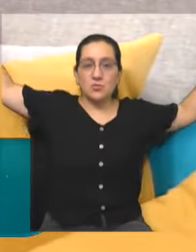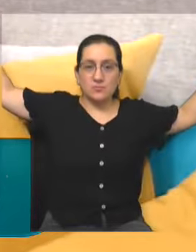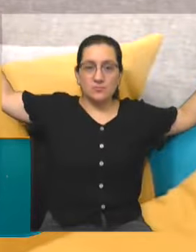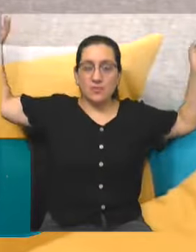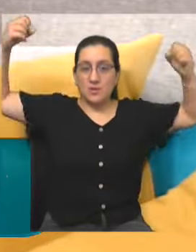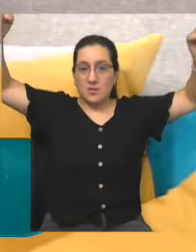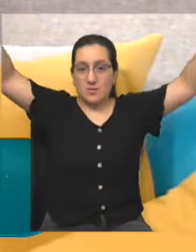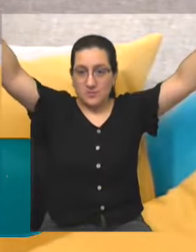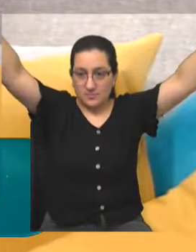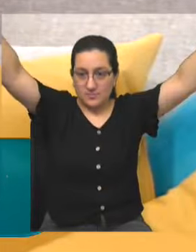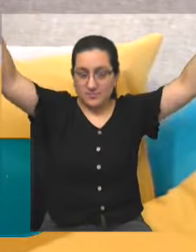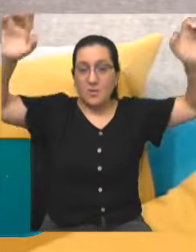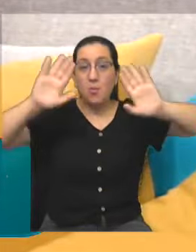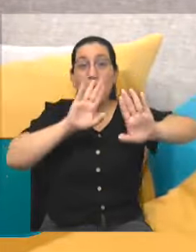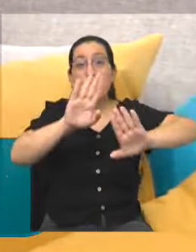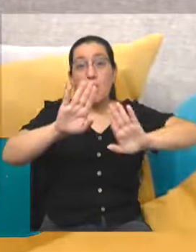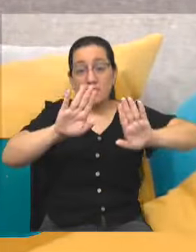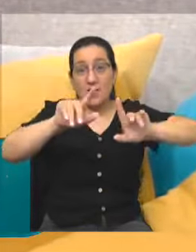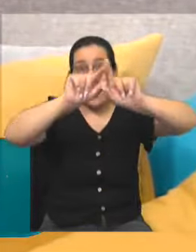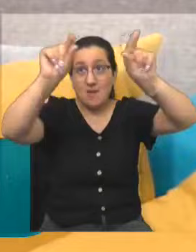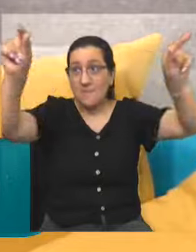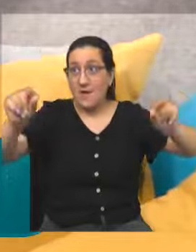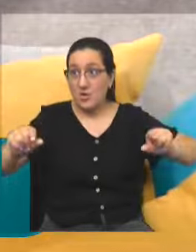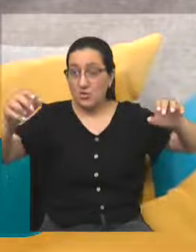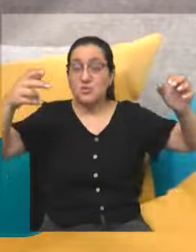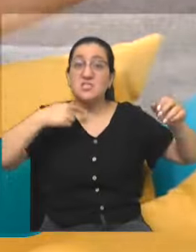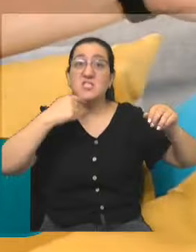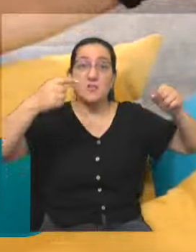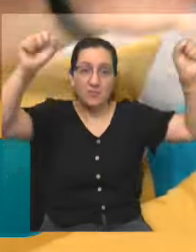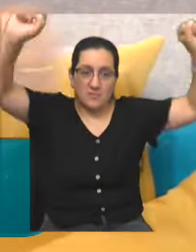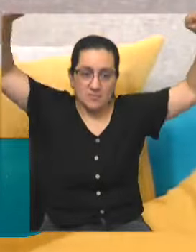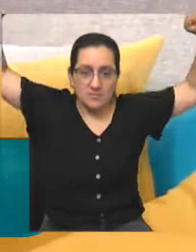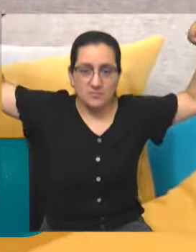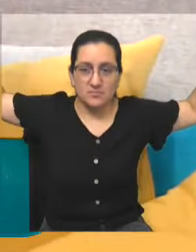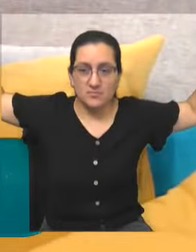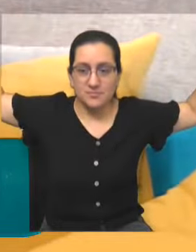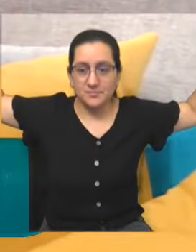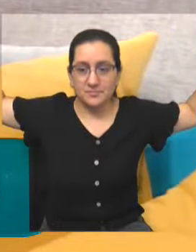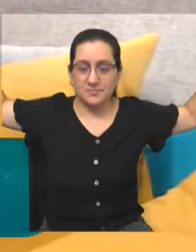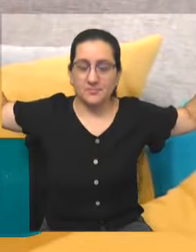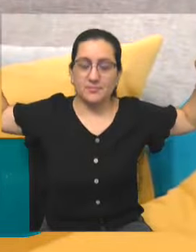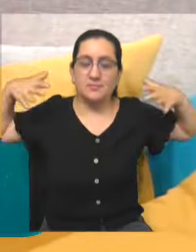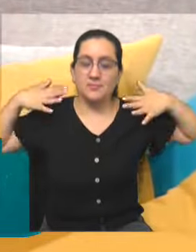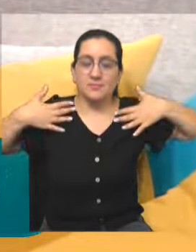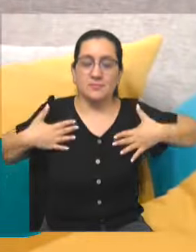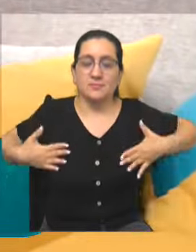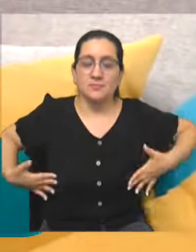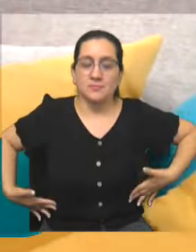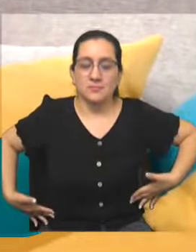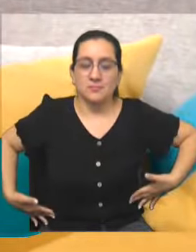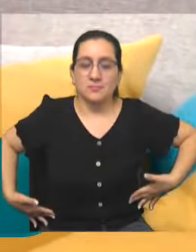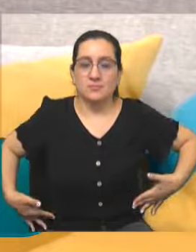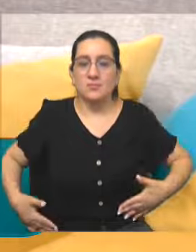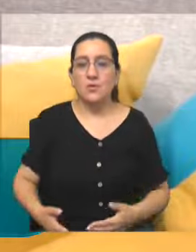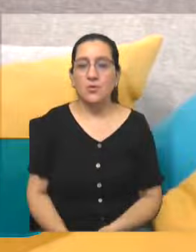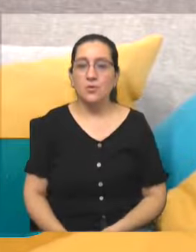dijimos el marco de la puerta, era una muy buena alternativa. Bastones, todo lo que sean aperturas variables de toda esta parte de la parte anterior del